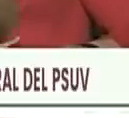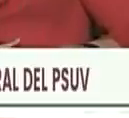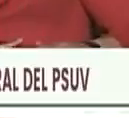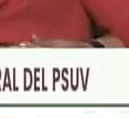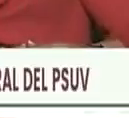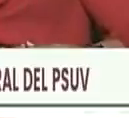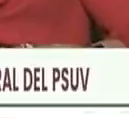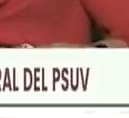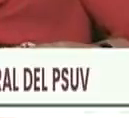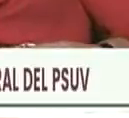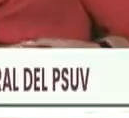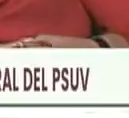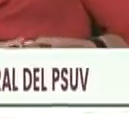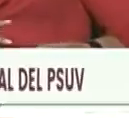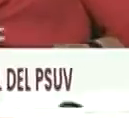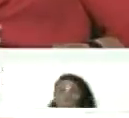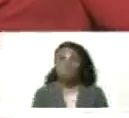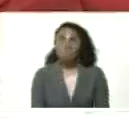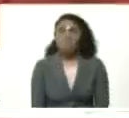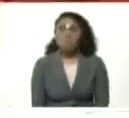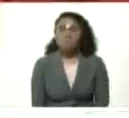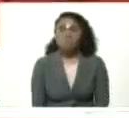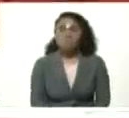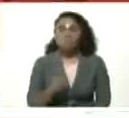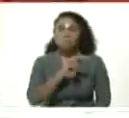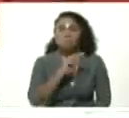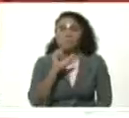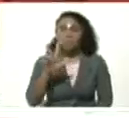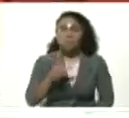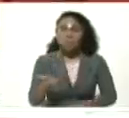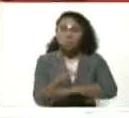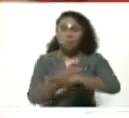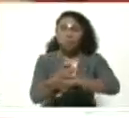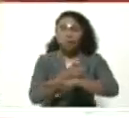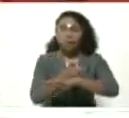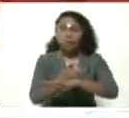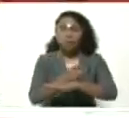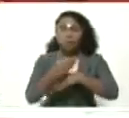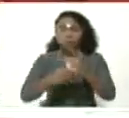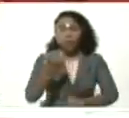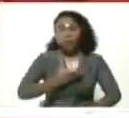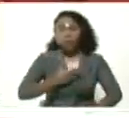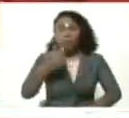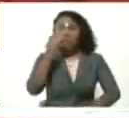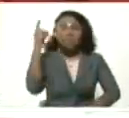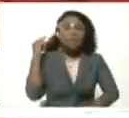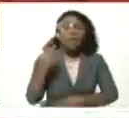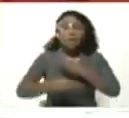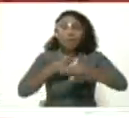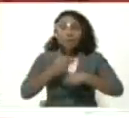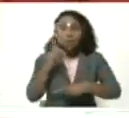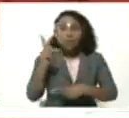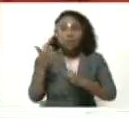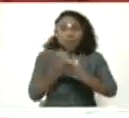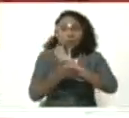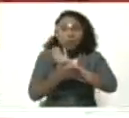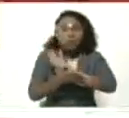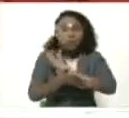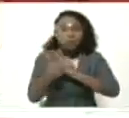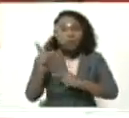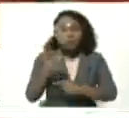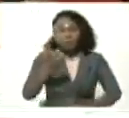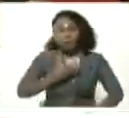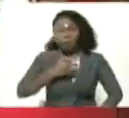335 alcaldes y alcaldesas y 23 gobernadores. Digo alcaldes y alcaldesas porque eso van a ser los alcaldes los